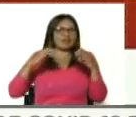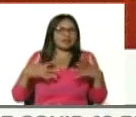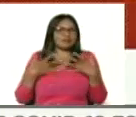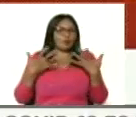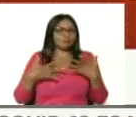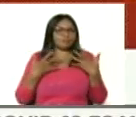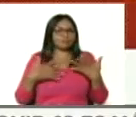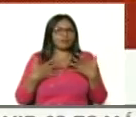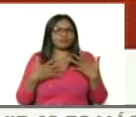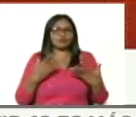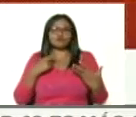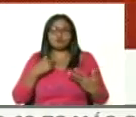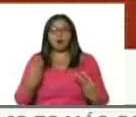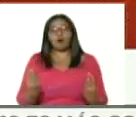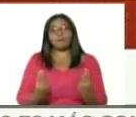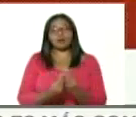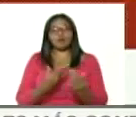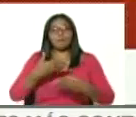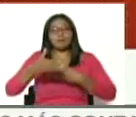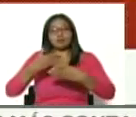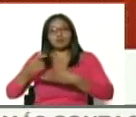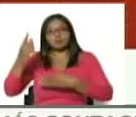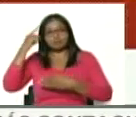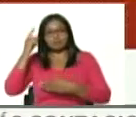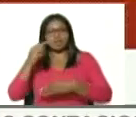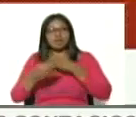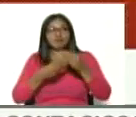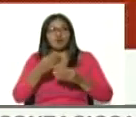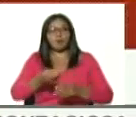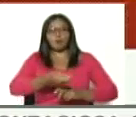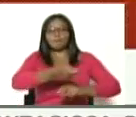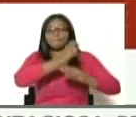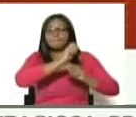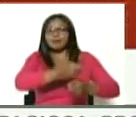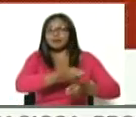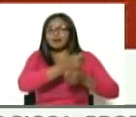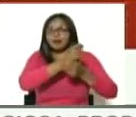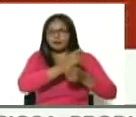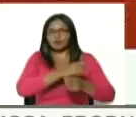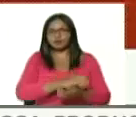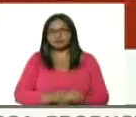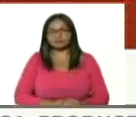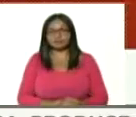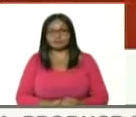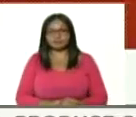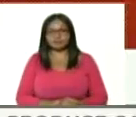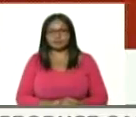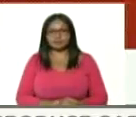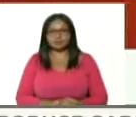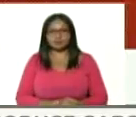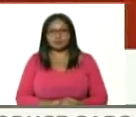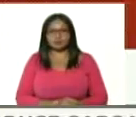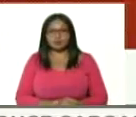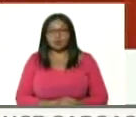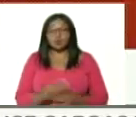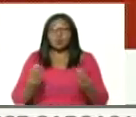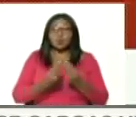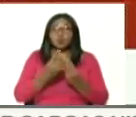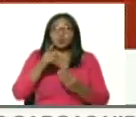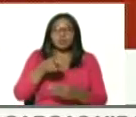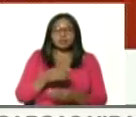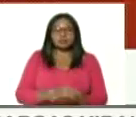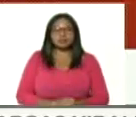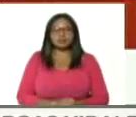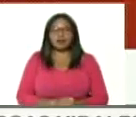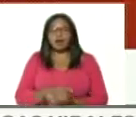esta tierra compartir un día de faena con los pescadores, pescadoras. Con ustedes, Michael, con